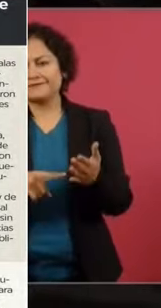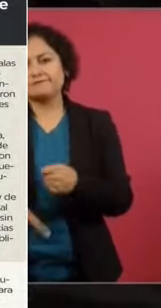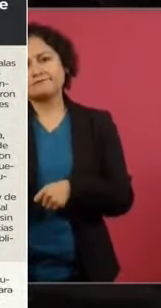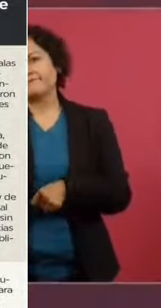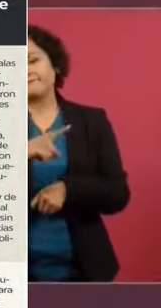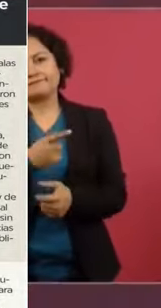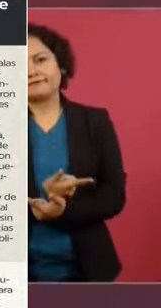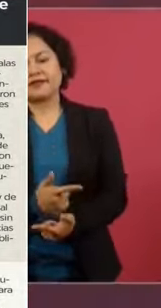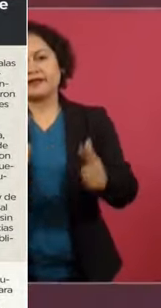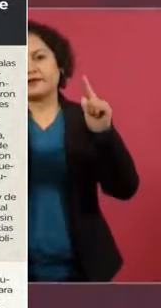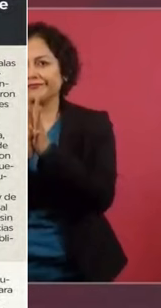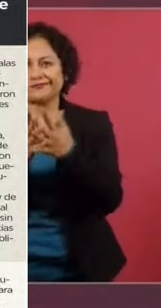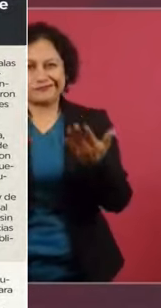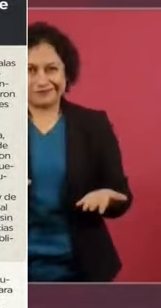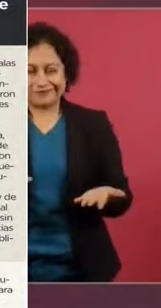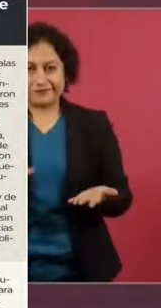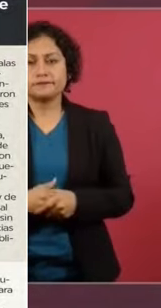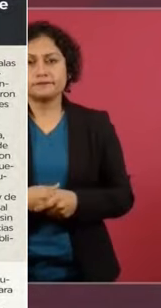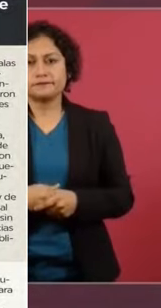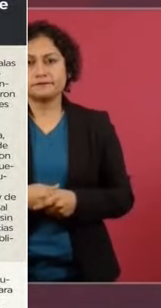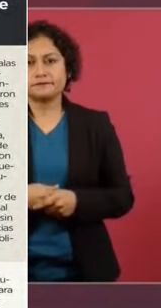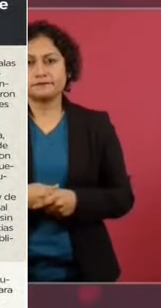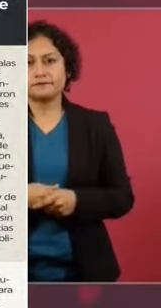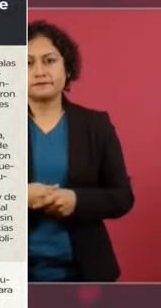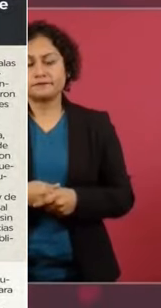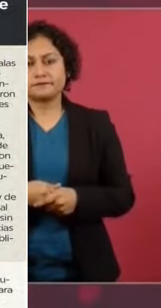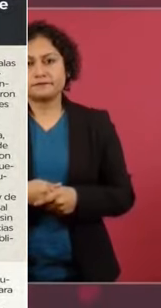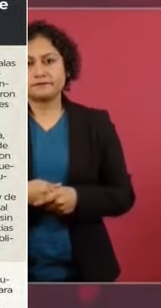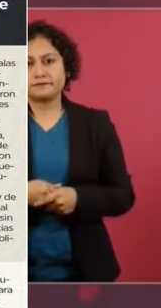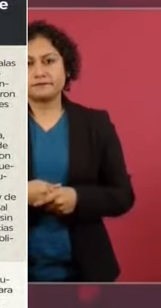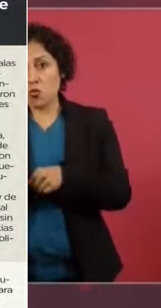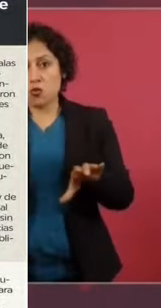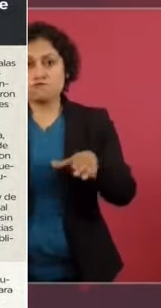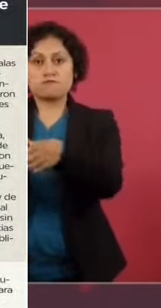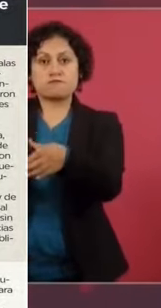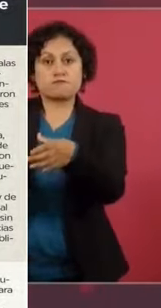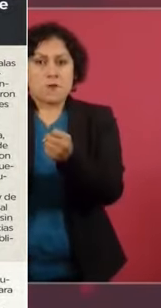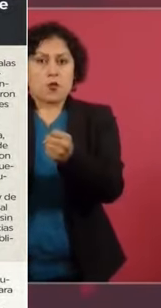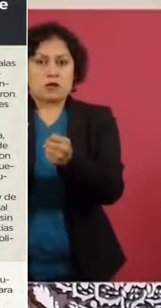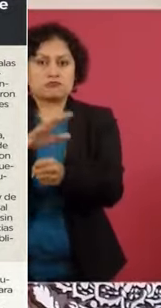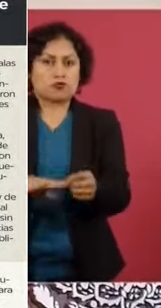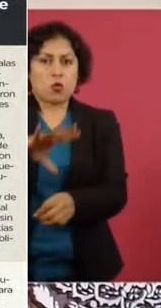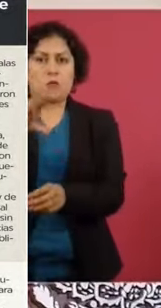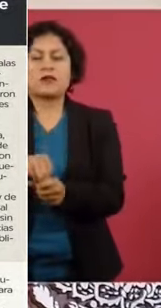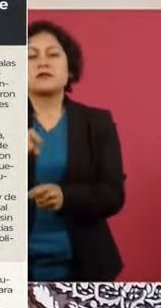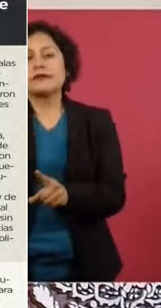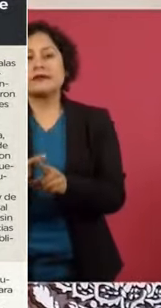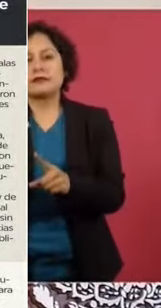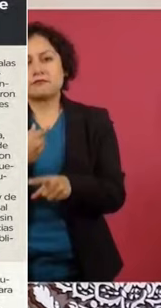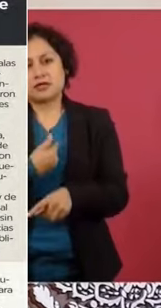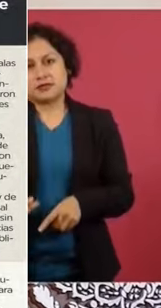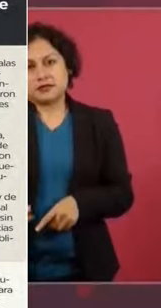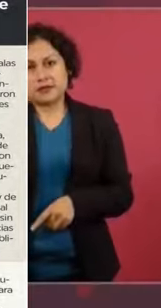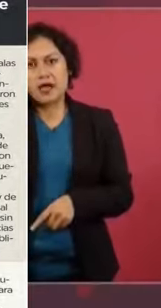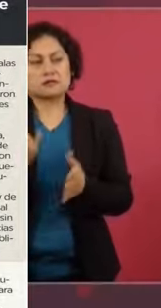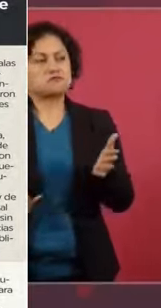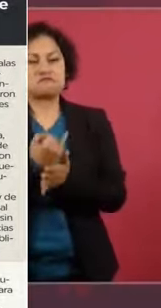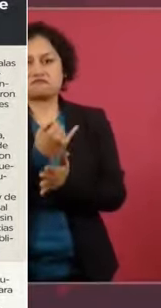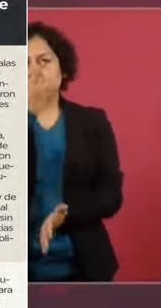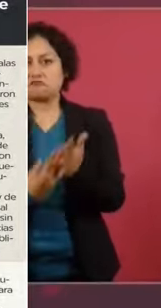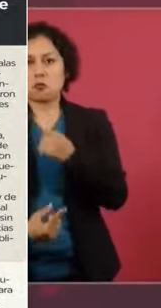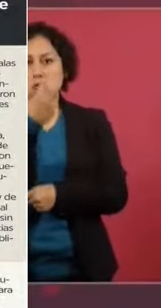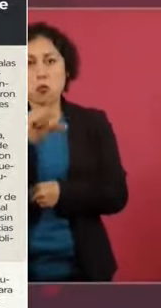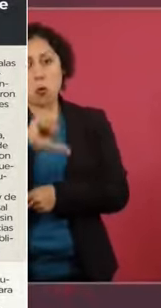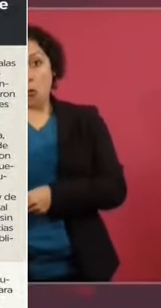democracia. Antes solo existía un poder, el ejecutivo. Era el poder de los poderes, el legislativo